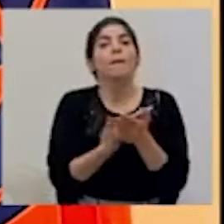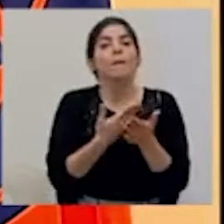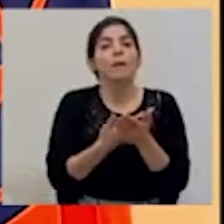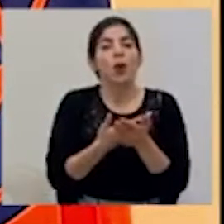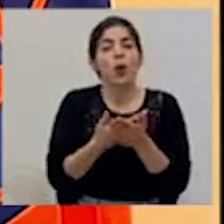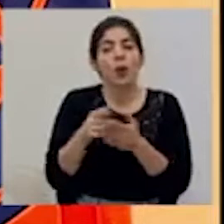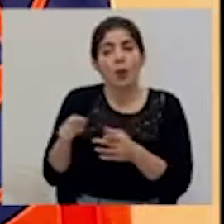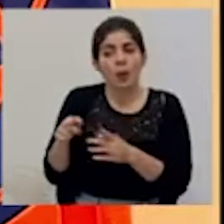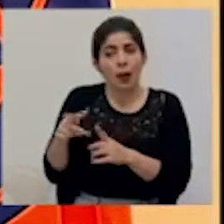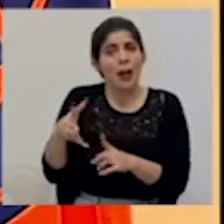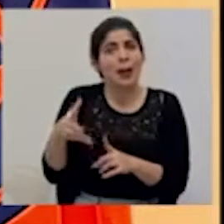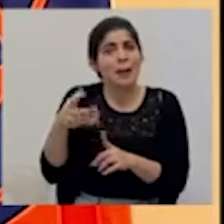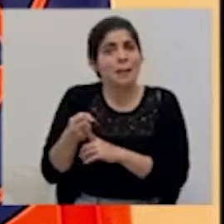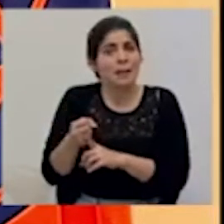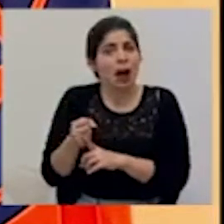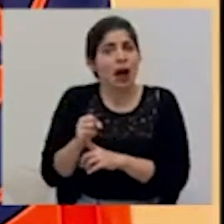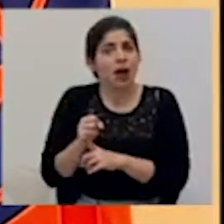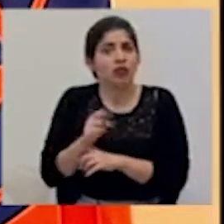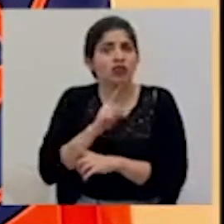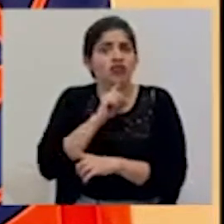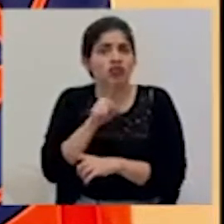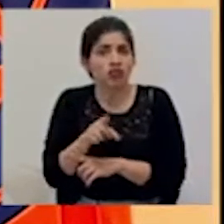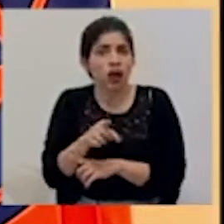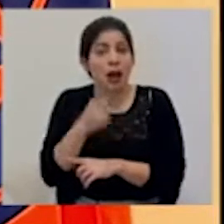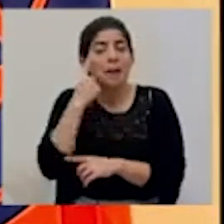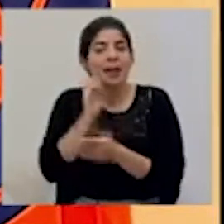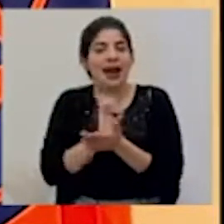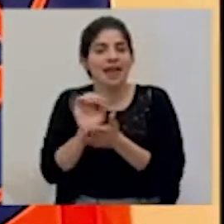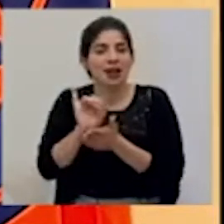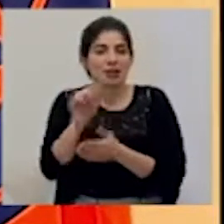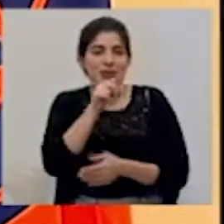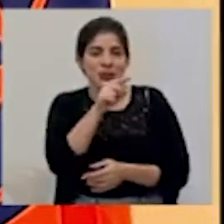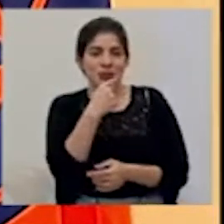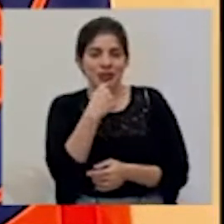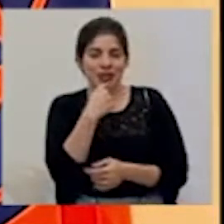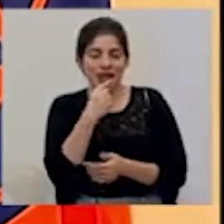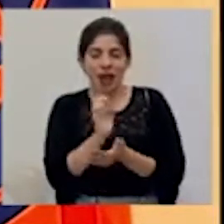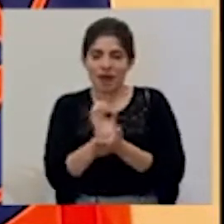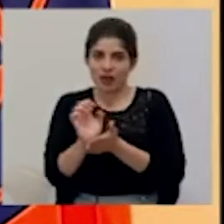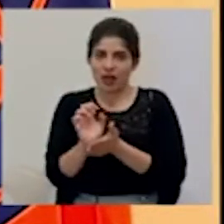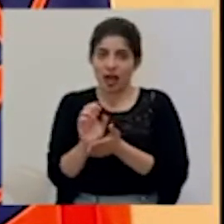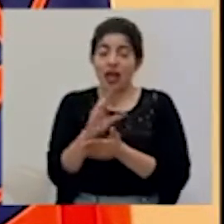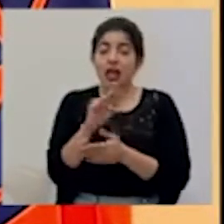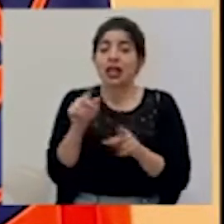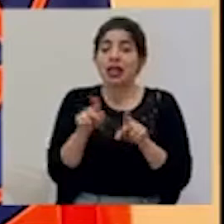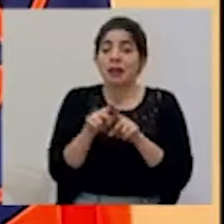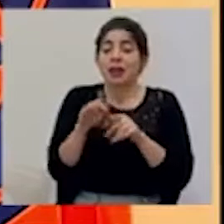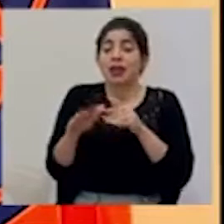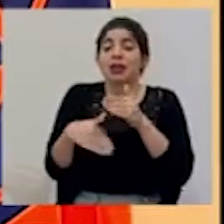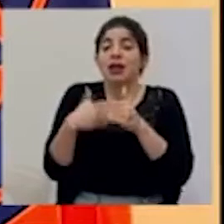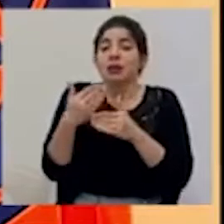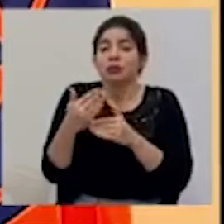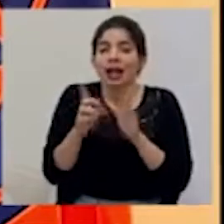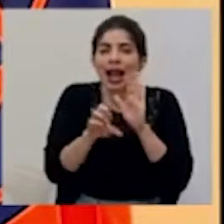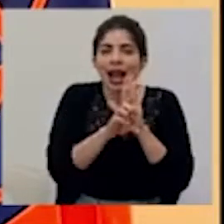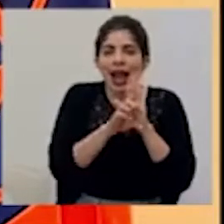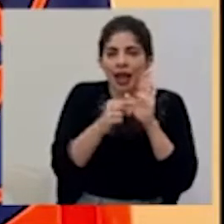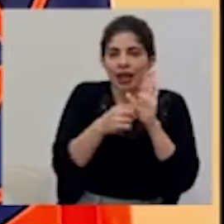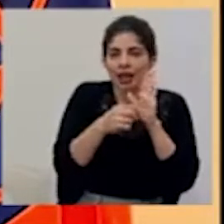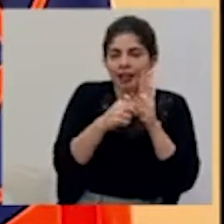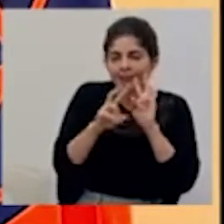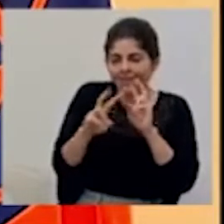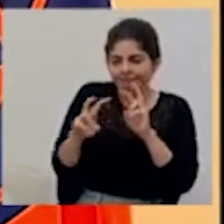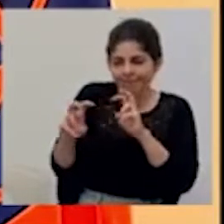impacto realmente ocurrió, justo para evitar lo que usted menciona, y esto pasa después por un tamiz de legalidad,